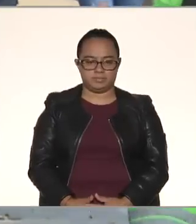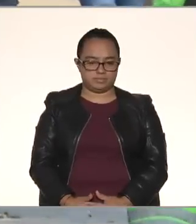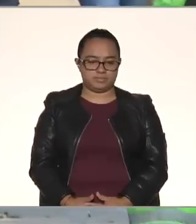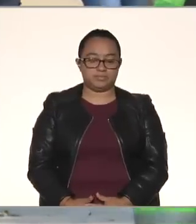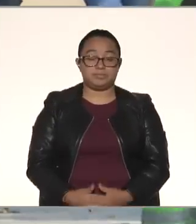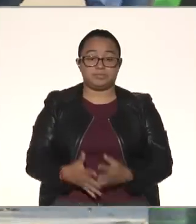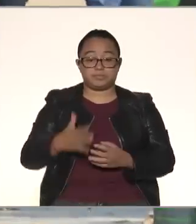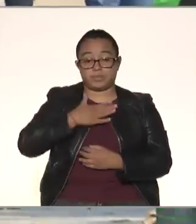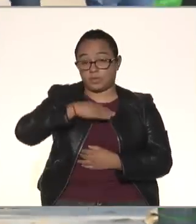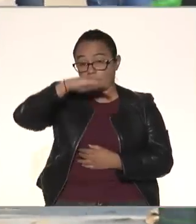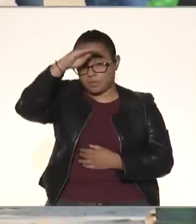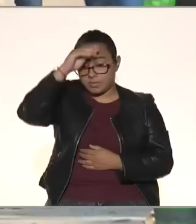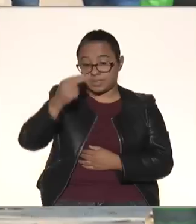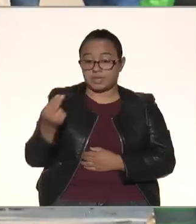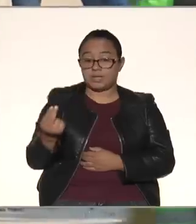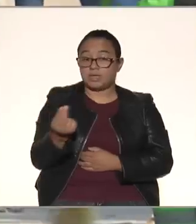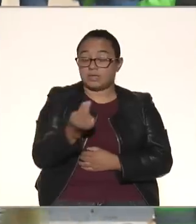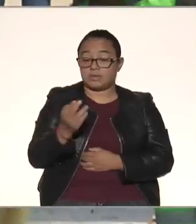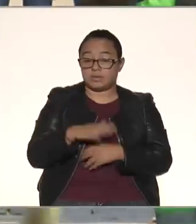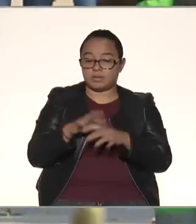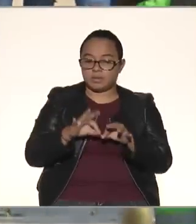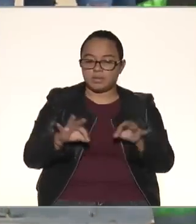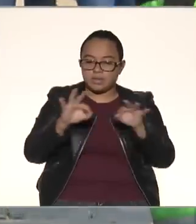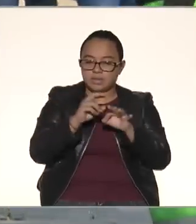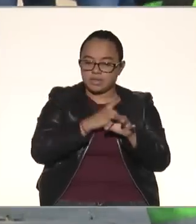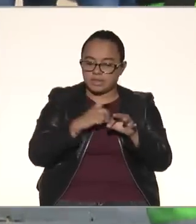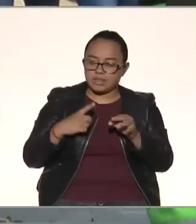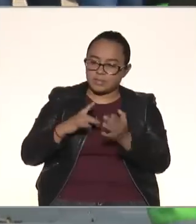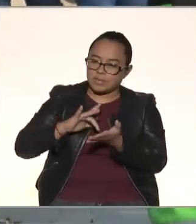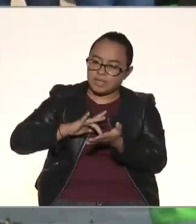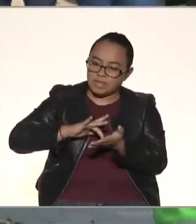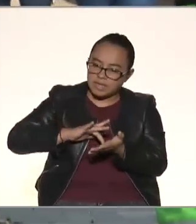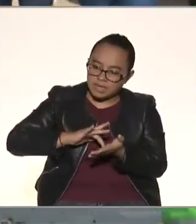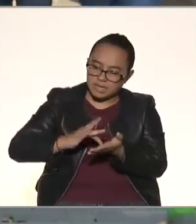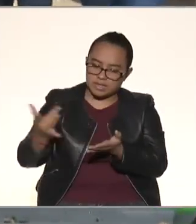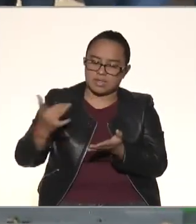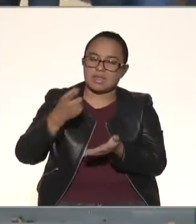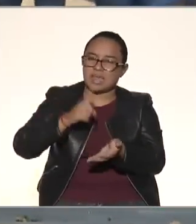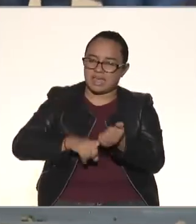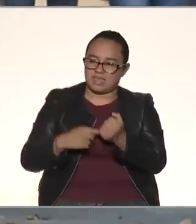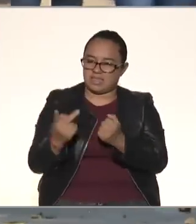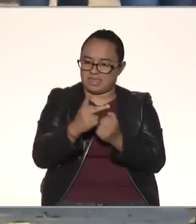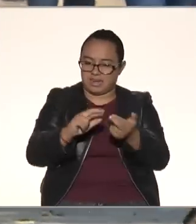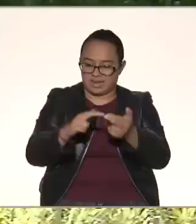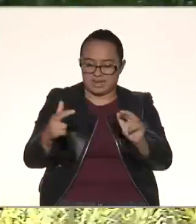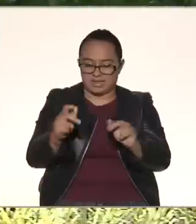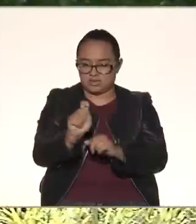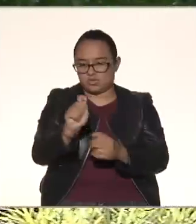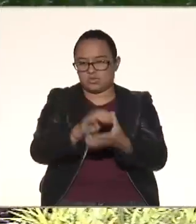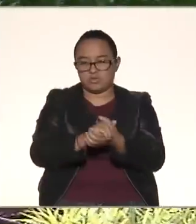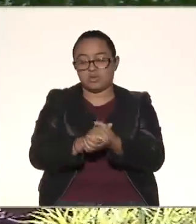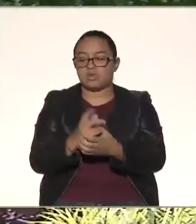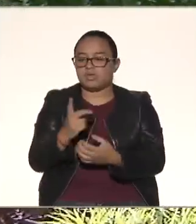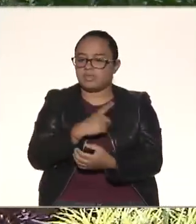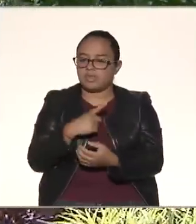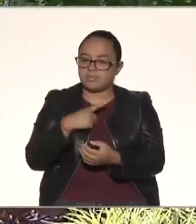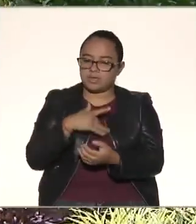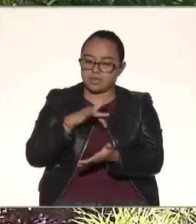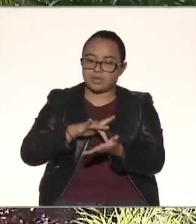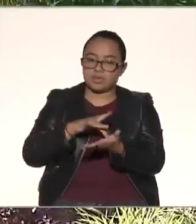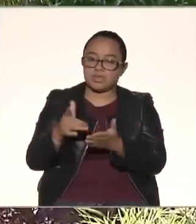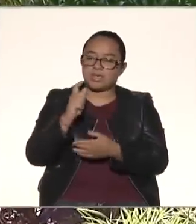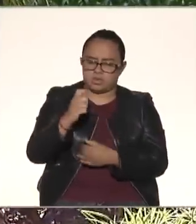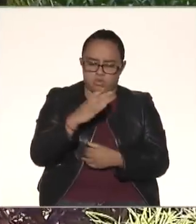No creo que sea necesario ni imprescindible trabajar sobre la gratitud dentro de una relación de pareja. Sí entiendo que la